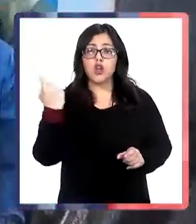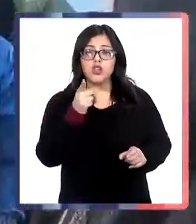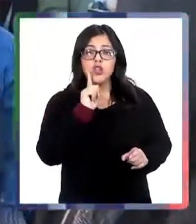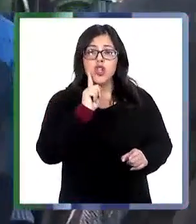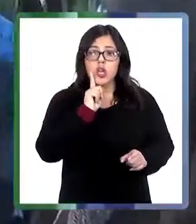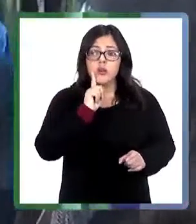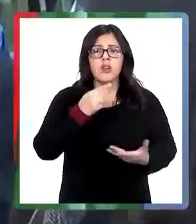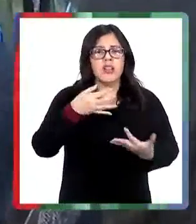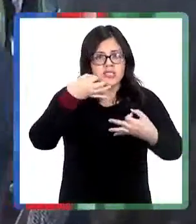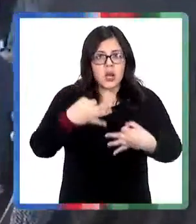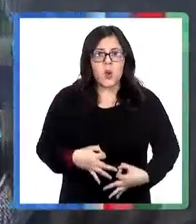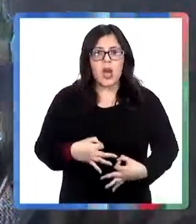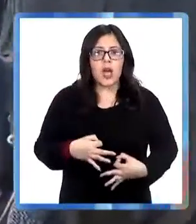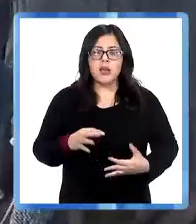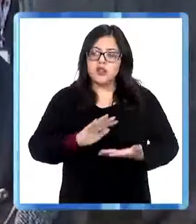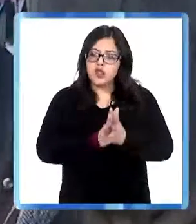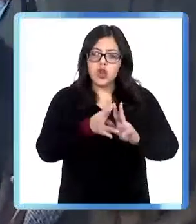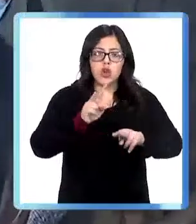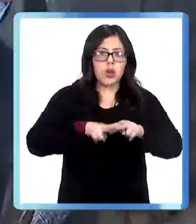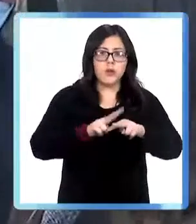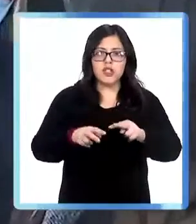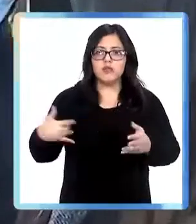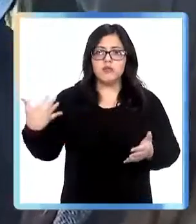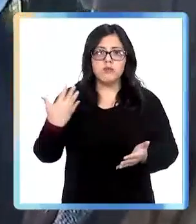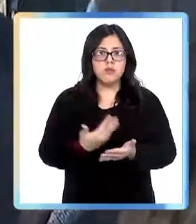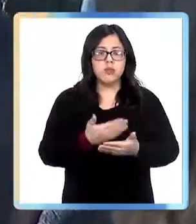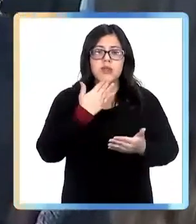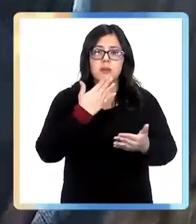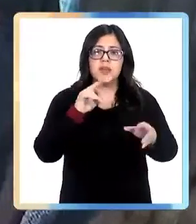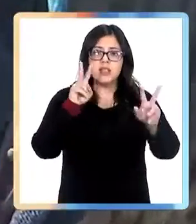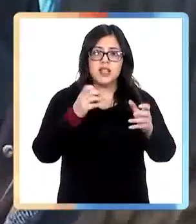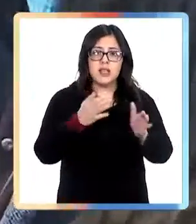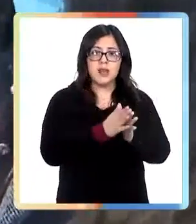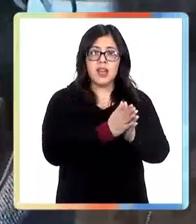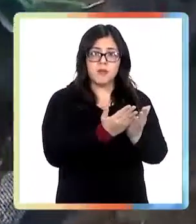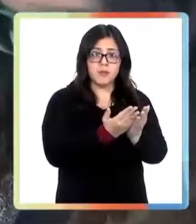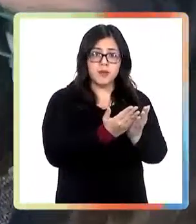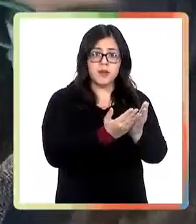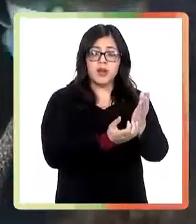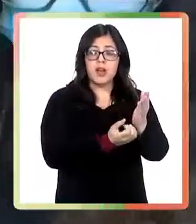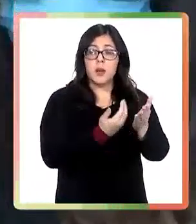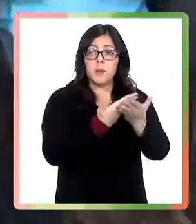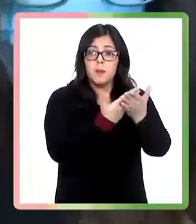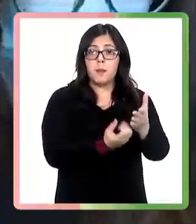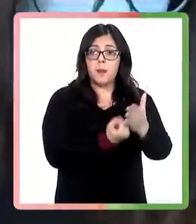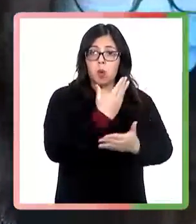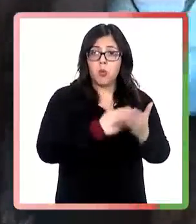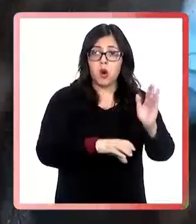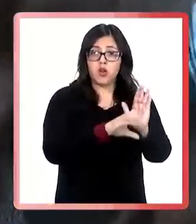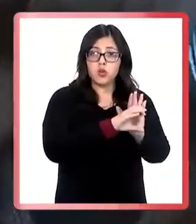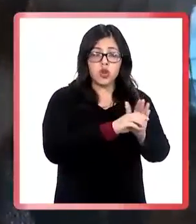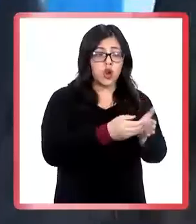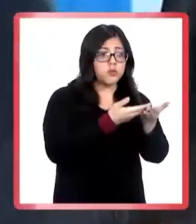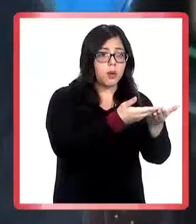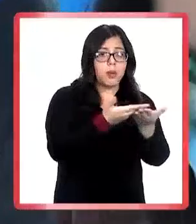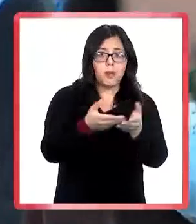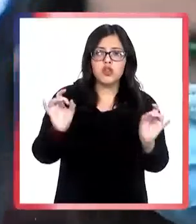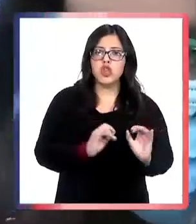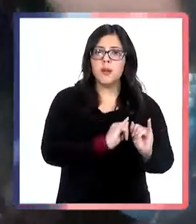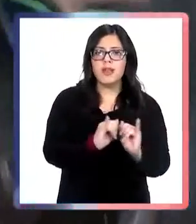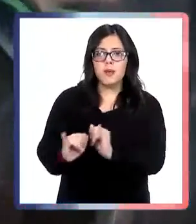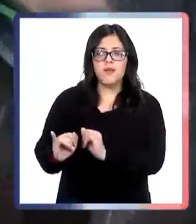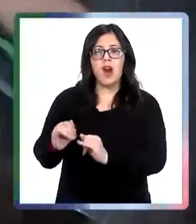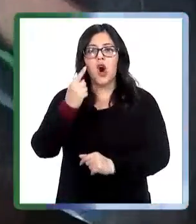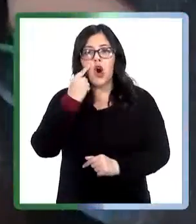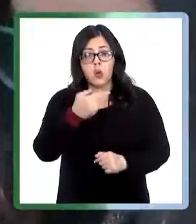Contraloría. Nosotros tenemos la convicción de que lo que hemos hecho al repartir el ejemplar de del proyecto Nueva Constitución es